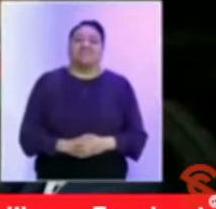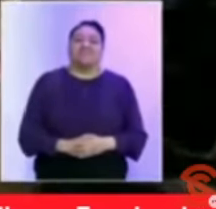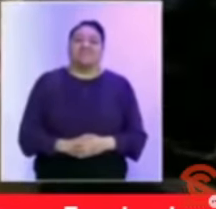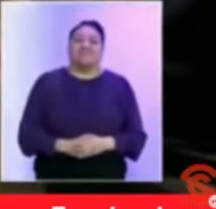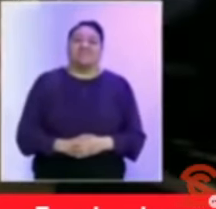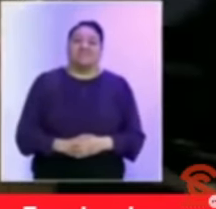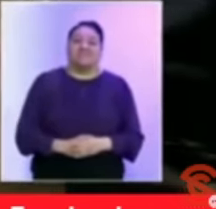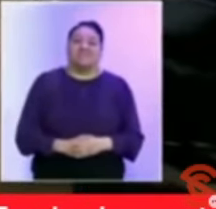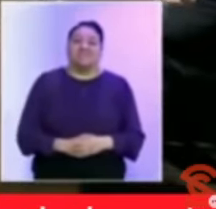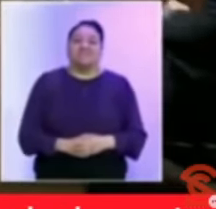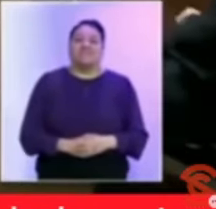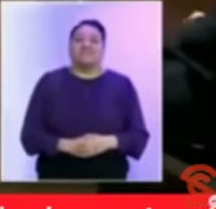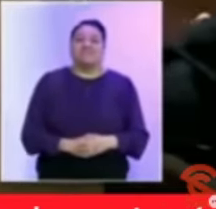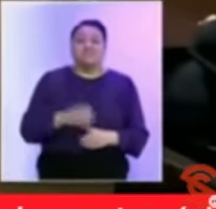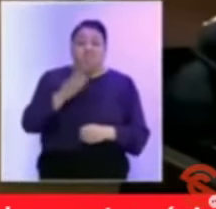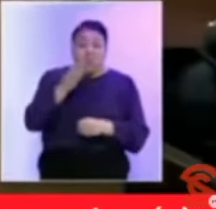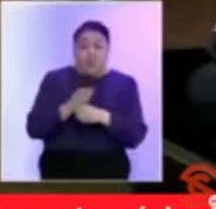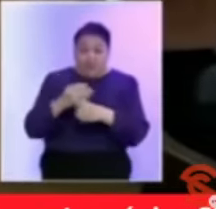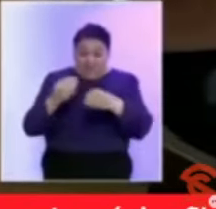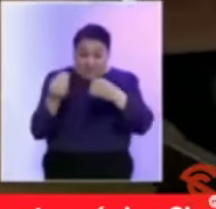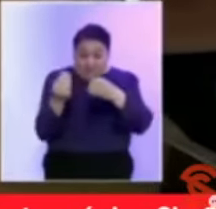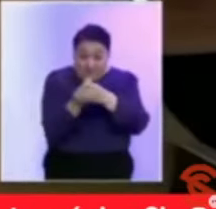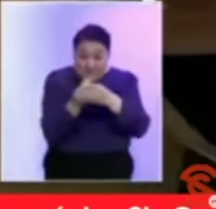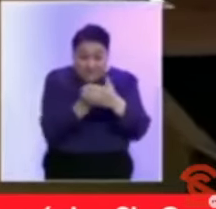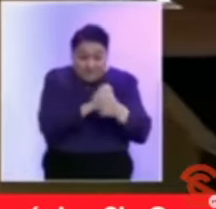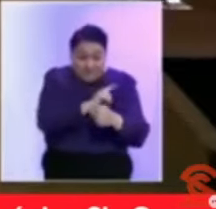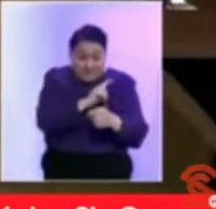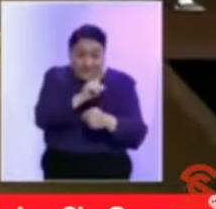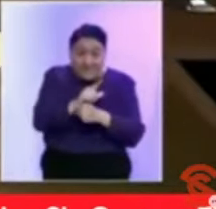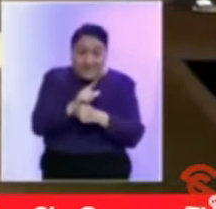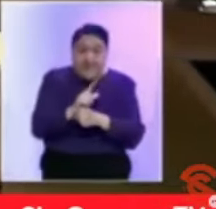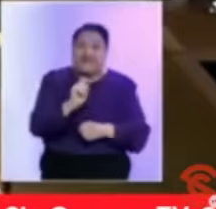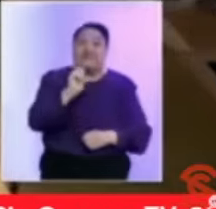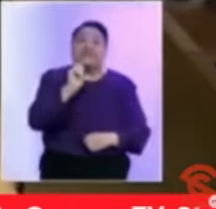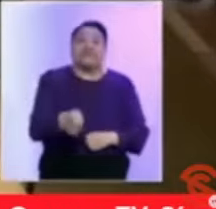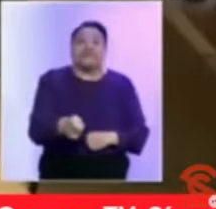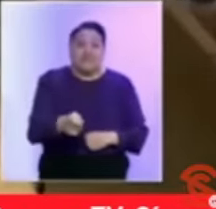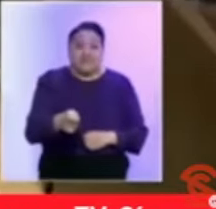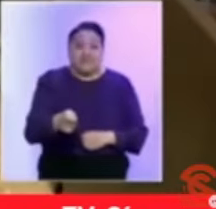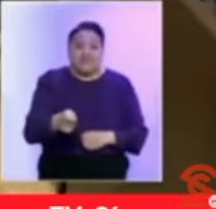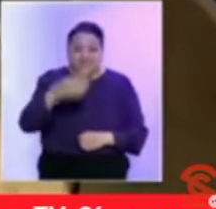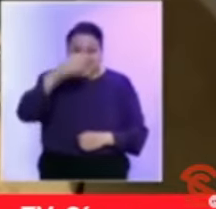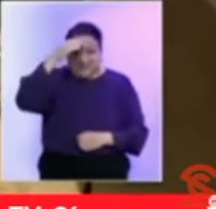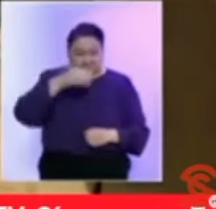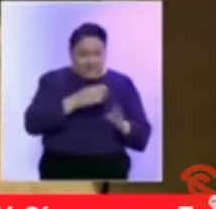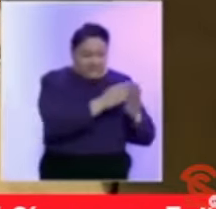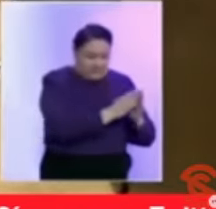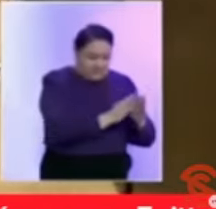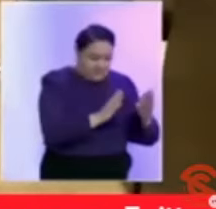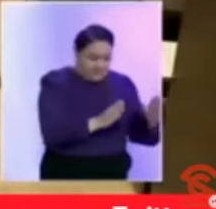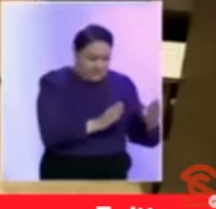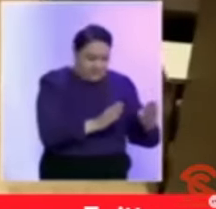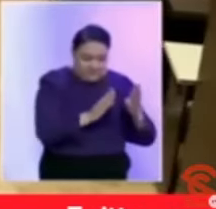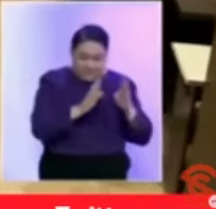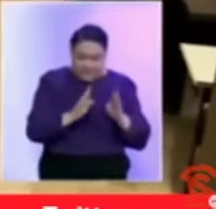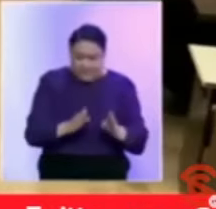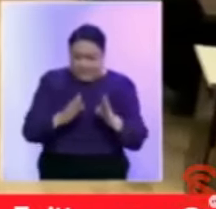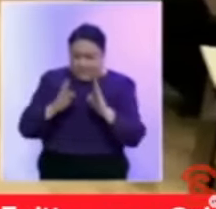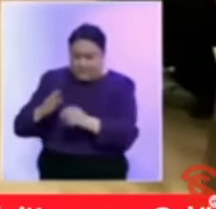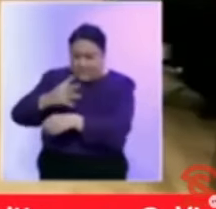cristal con esta sesión llegamos a la cuarta y última etapa del proceso electoral